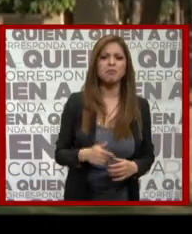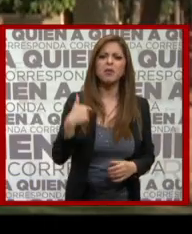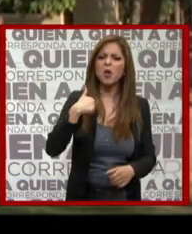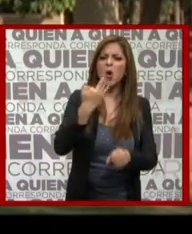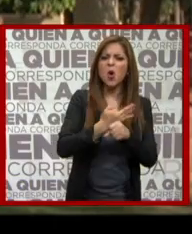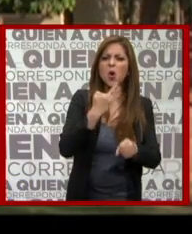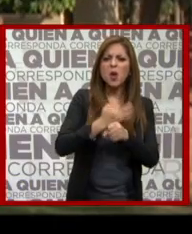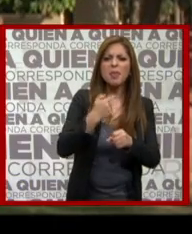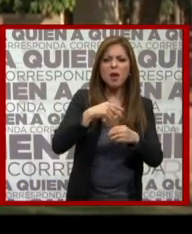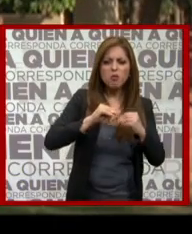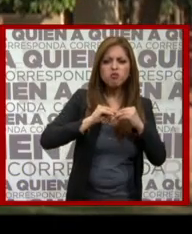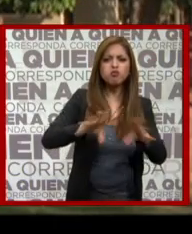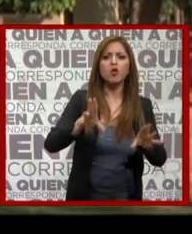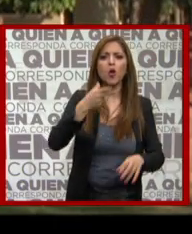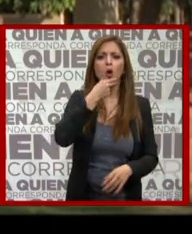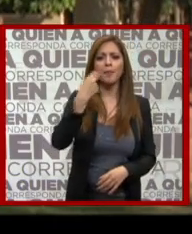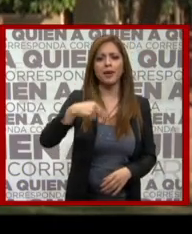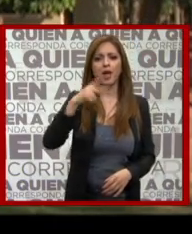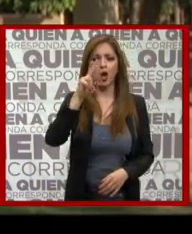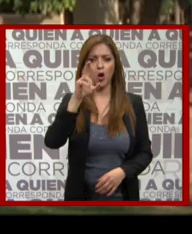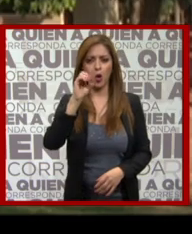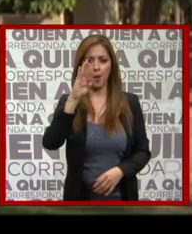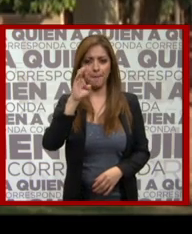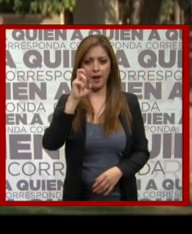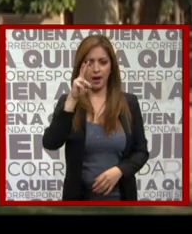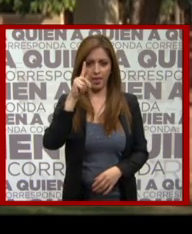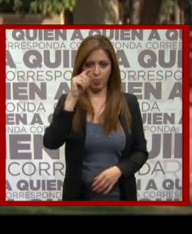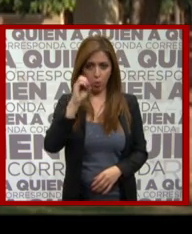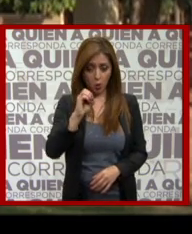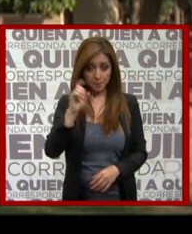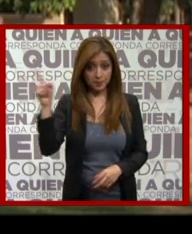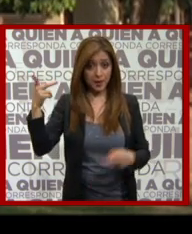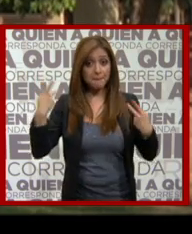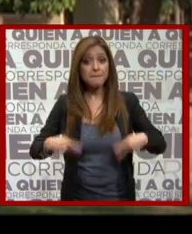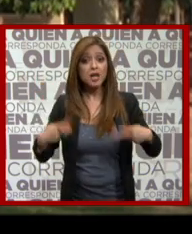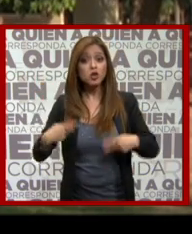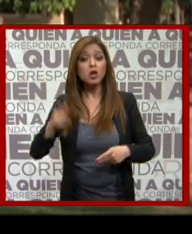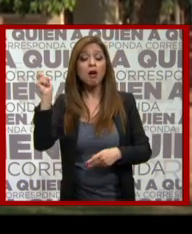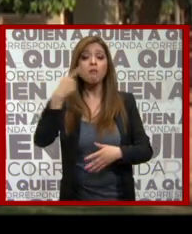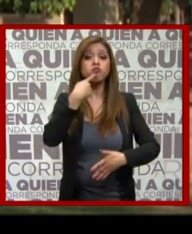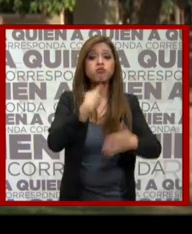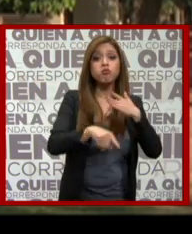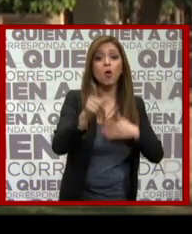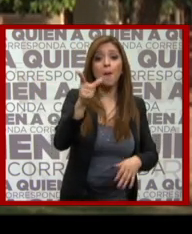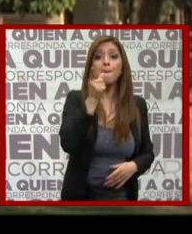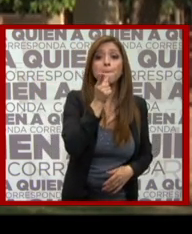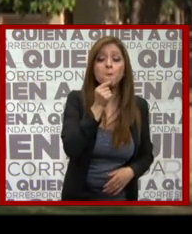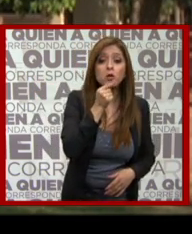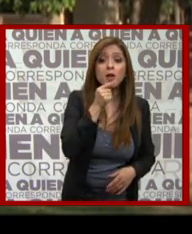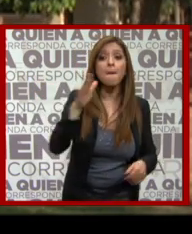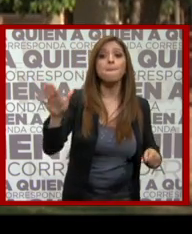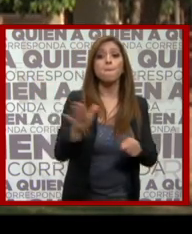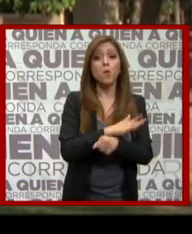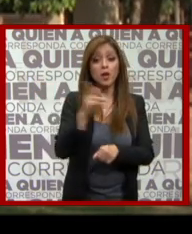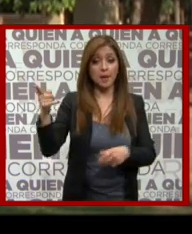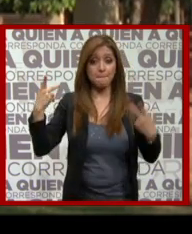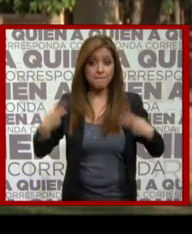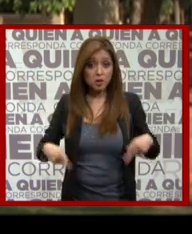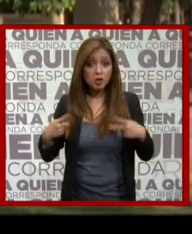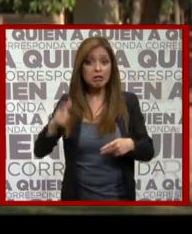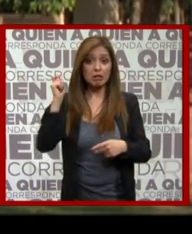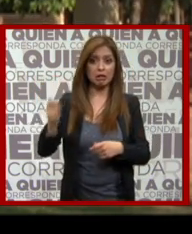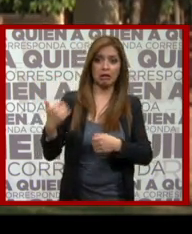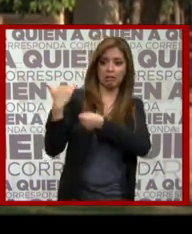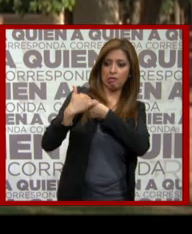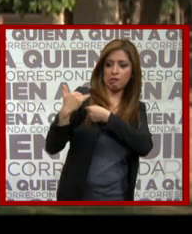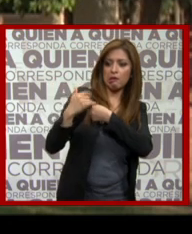les presentaremos la historia de Roberto Ferrales, una persona que acusa a la policía municipal de que uno de sus elementos lo ha estado acosando